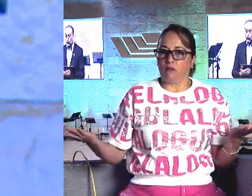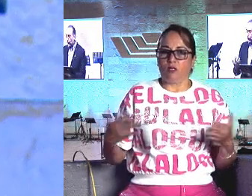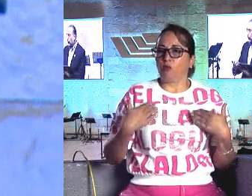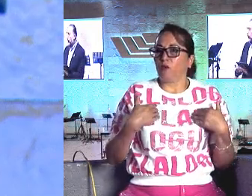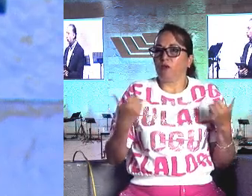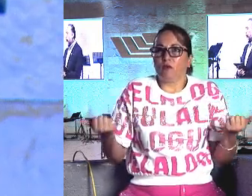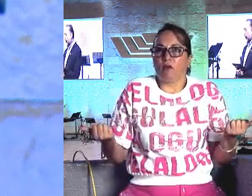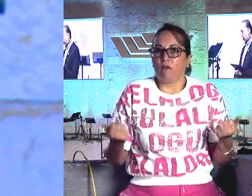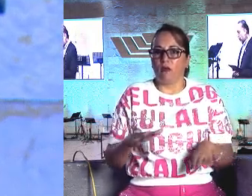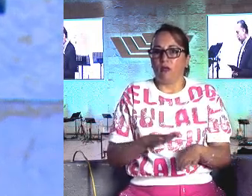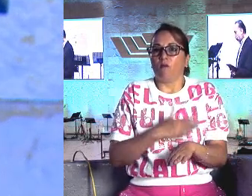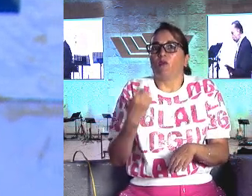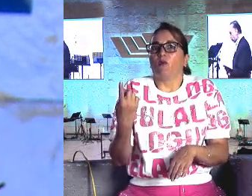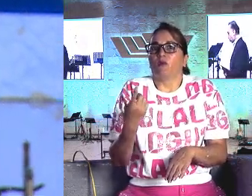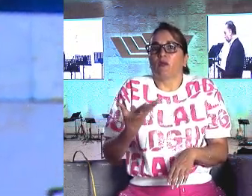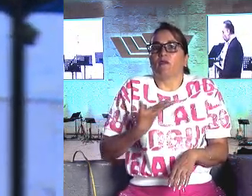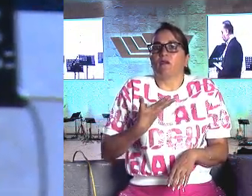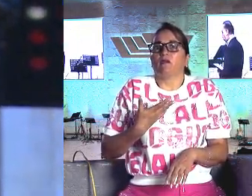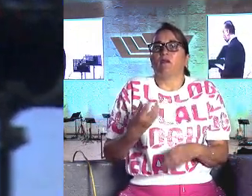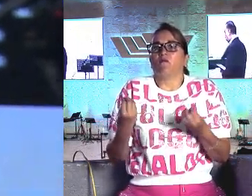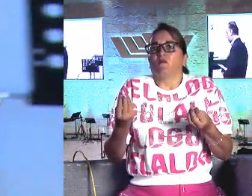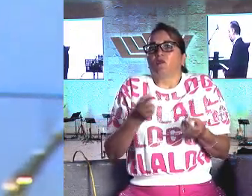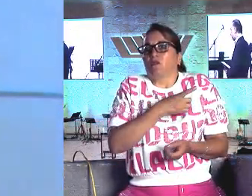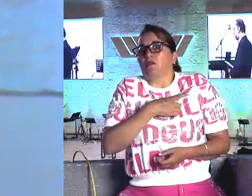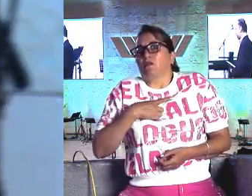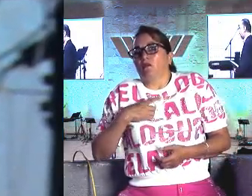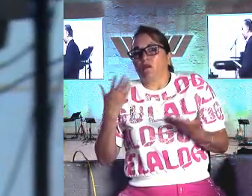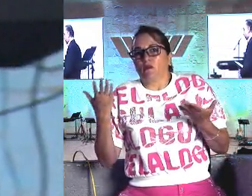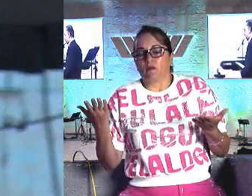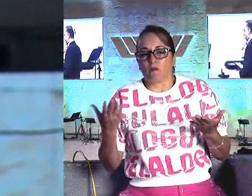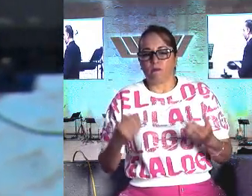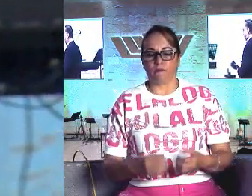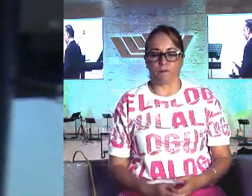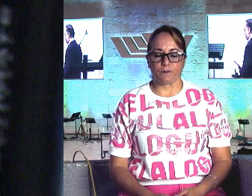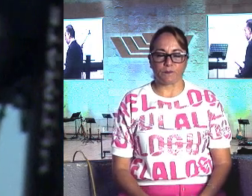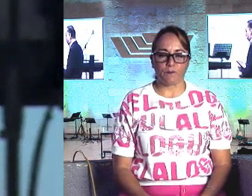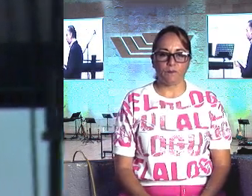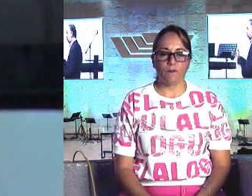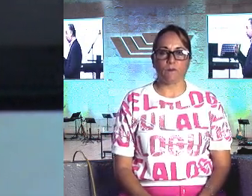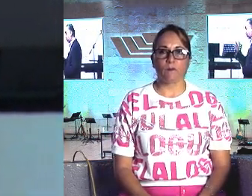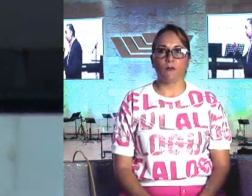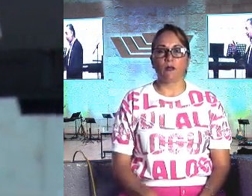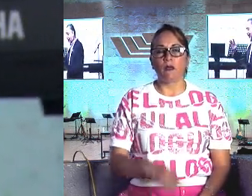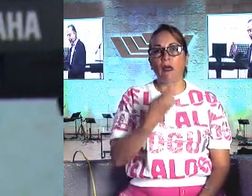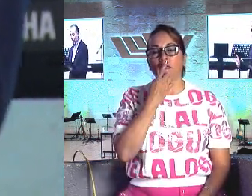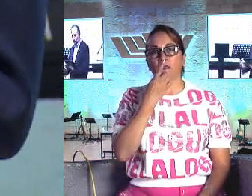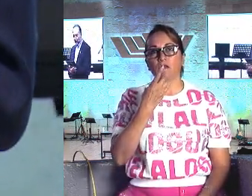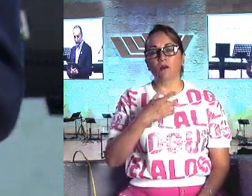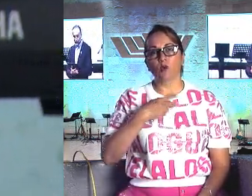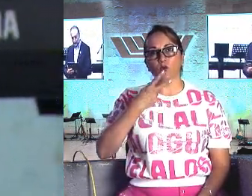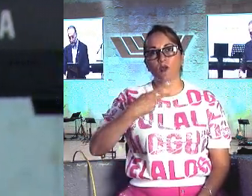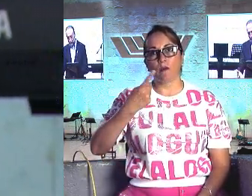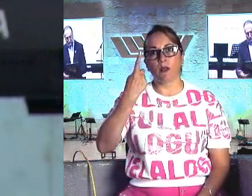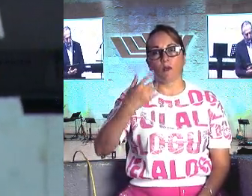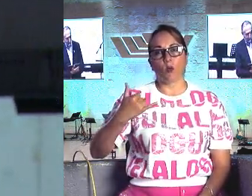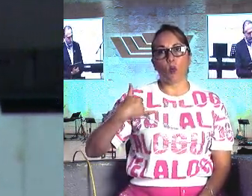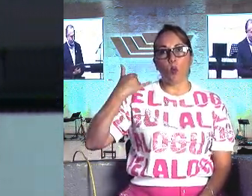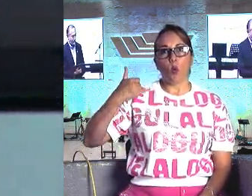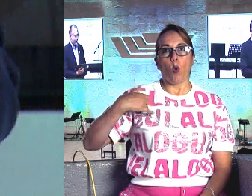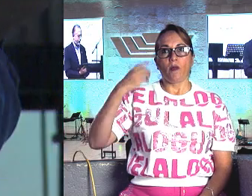El otro día tuve en consejería un joven, bueno, un joven de 30 y tantos años, no era un